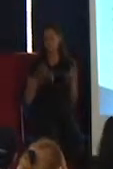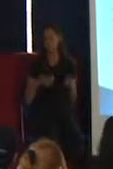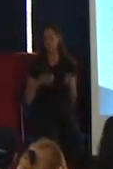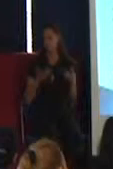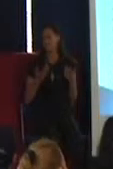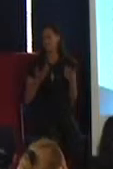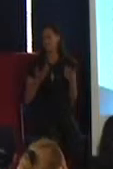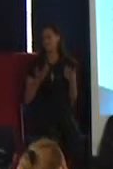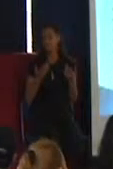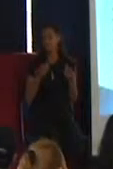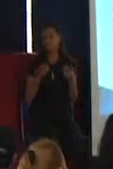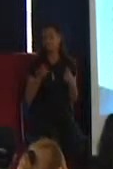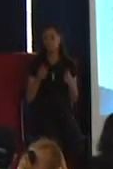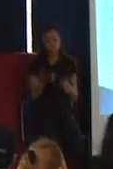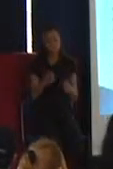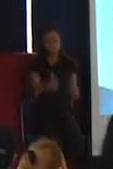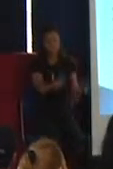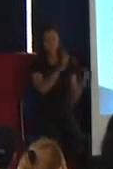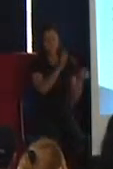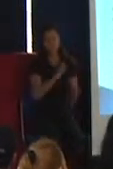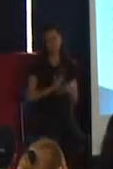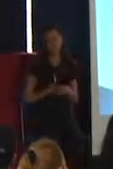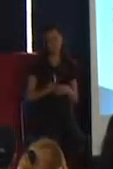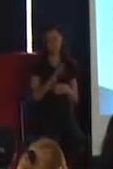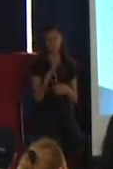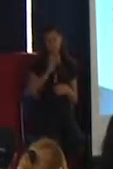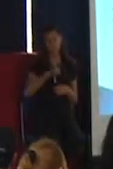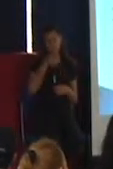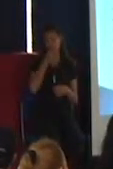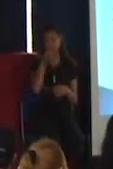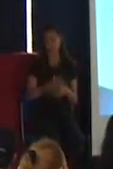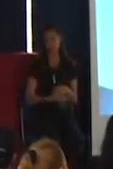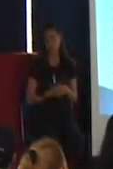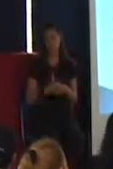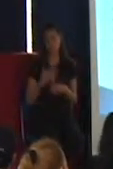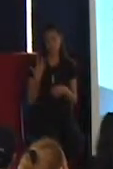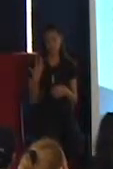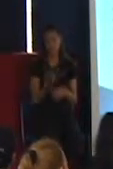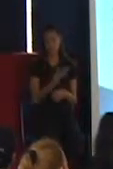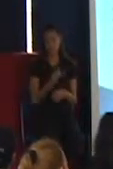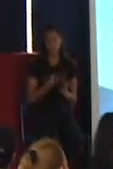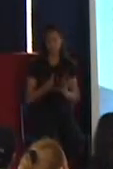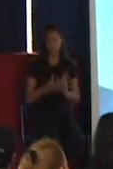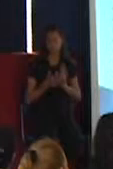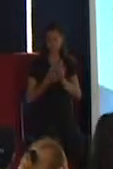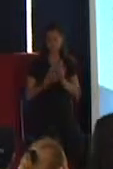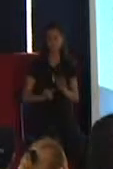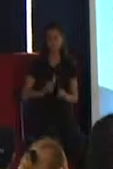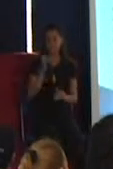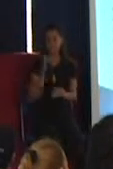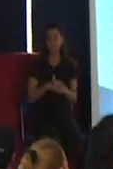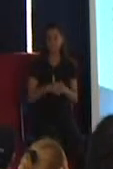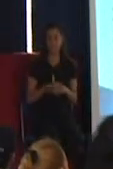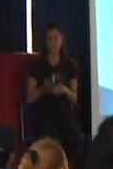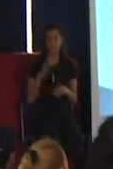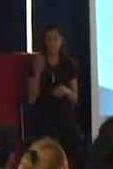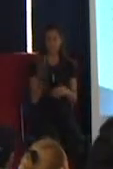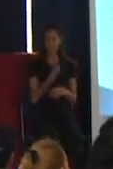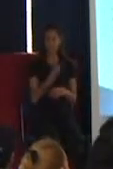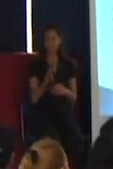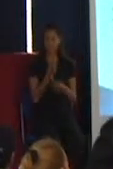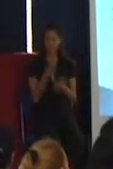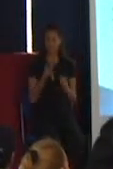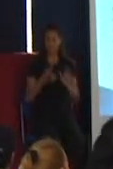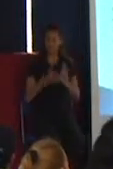requerimiento de las personas que, si bien es cierto, tenemos esa garantía y si tenemos que ser garantes